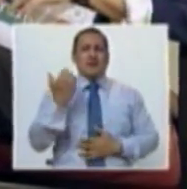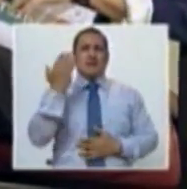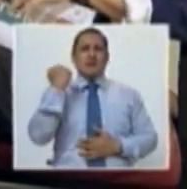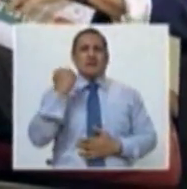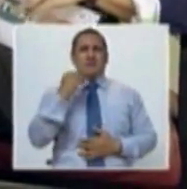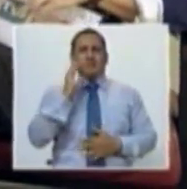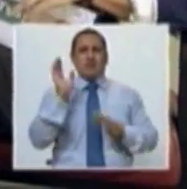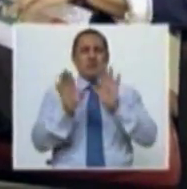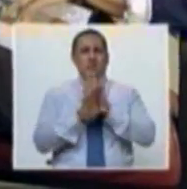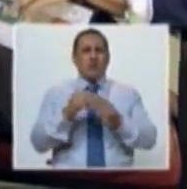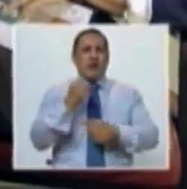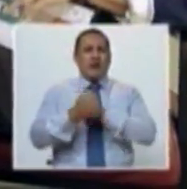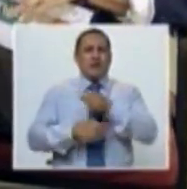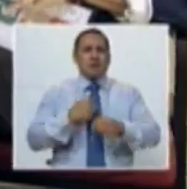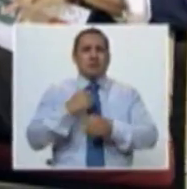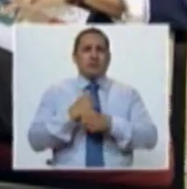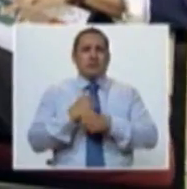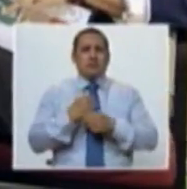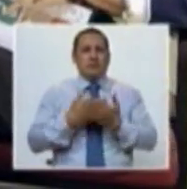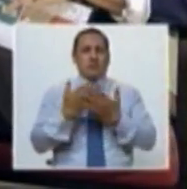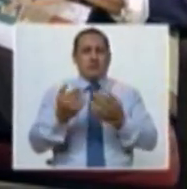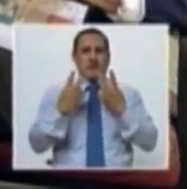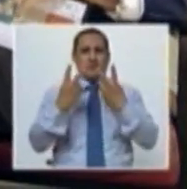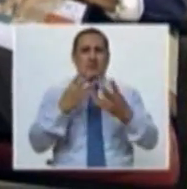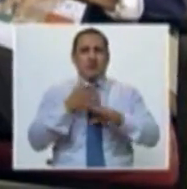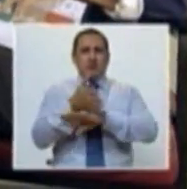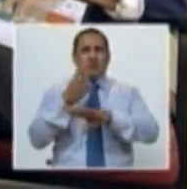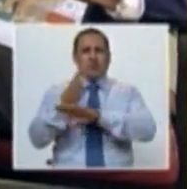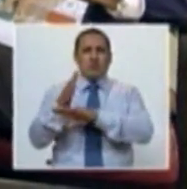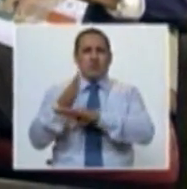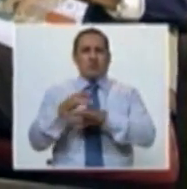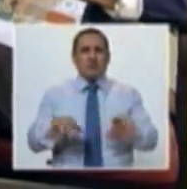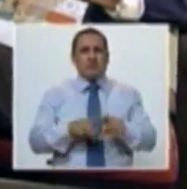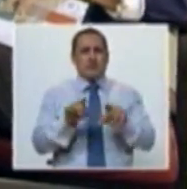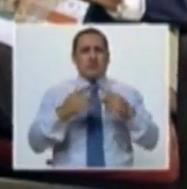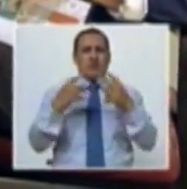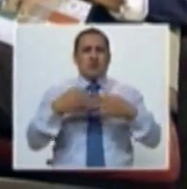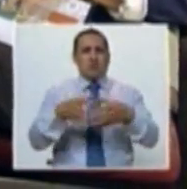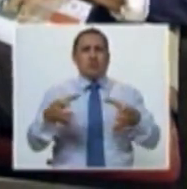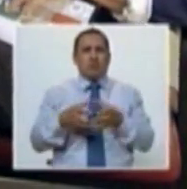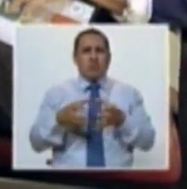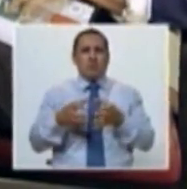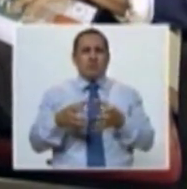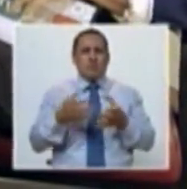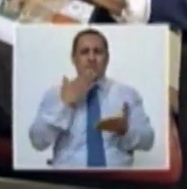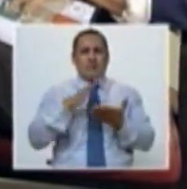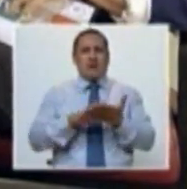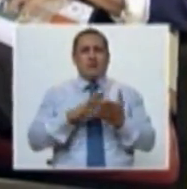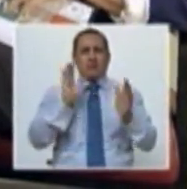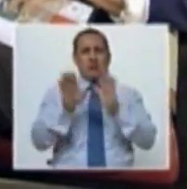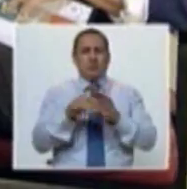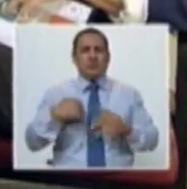anteriores años, de hecho, es como que se infiltró también en un grupo nocivo, ¿no? de este pensamiento